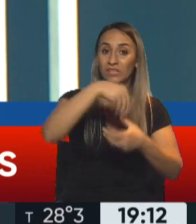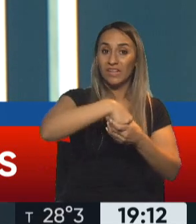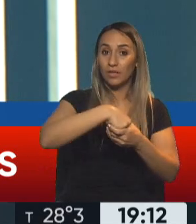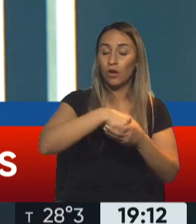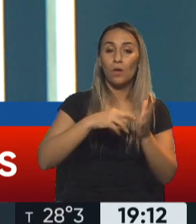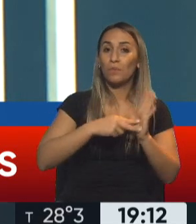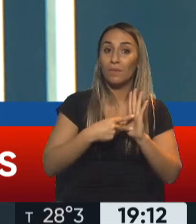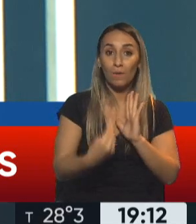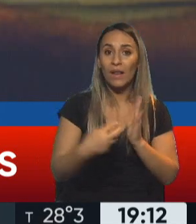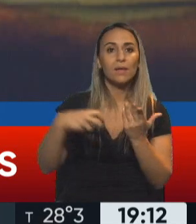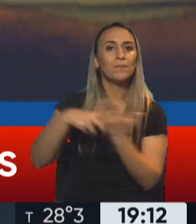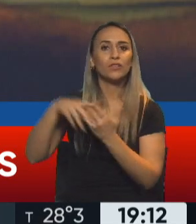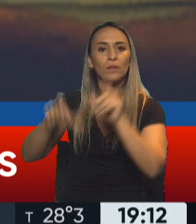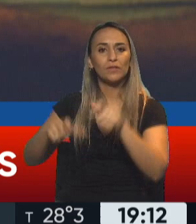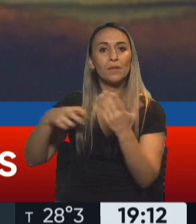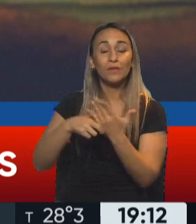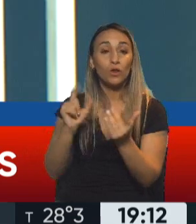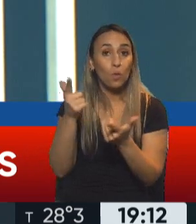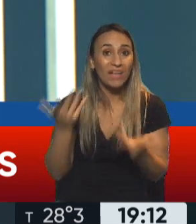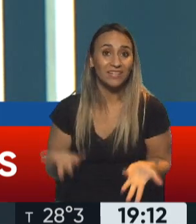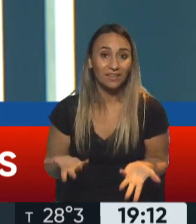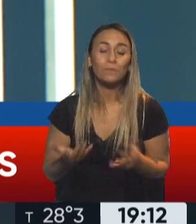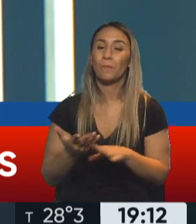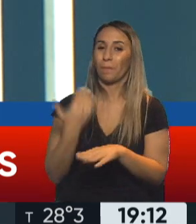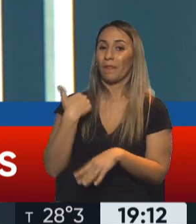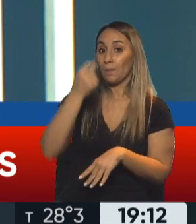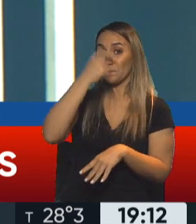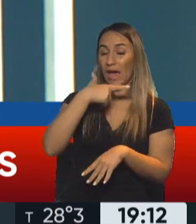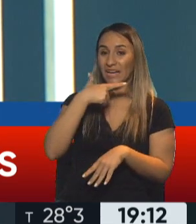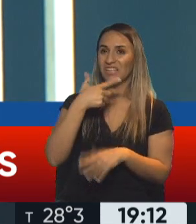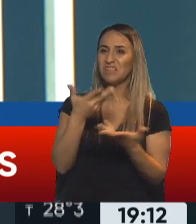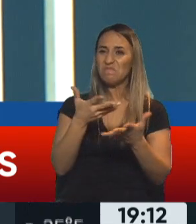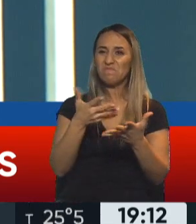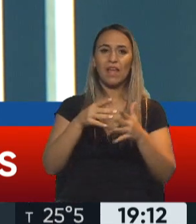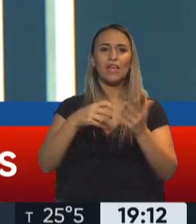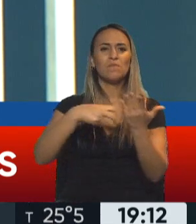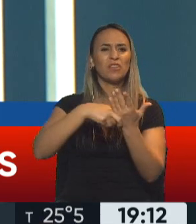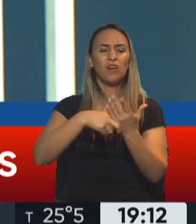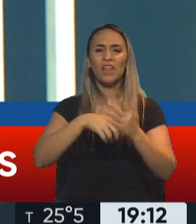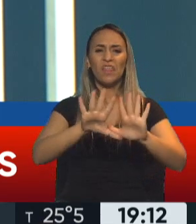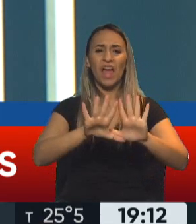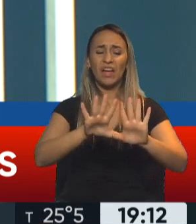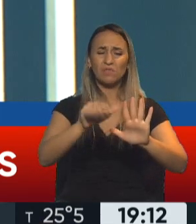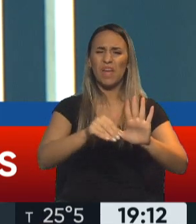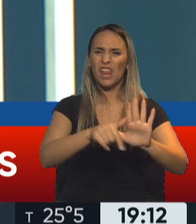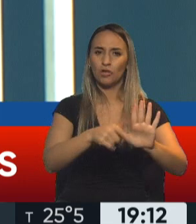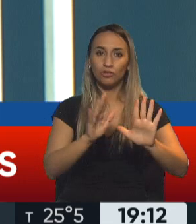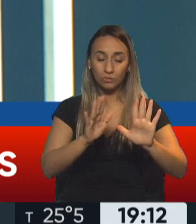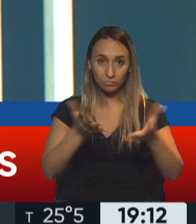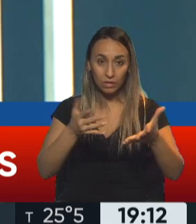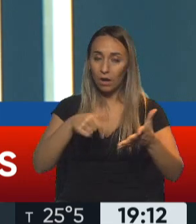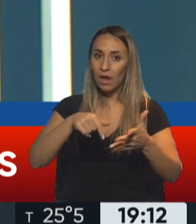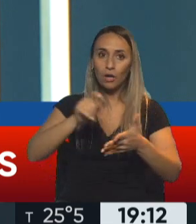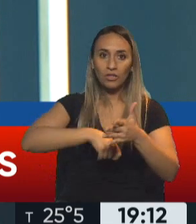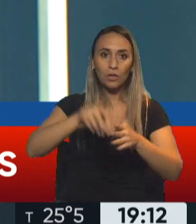de inspectores, sobre todo. La gestión anterior, la gestión de Macri, había dejado menos de 10 inspectores en la Secretaría de Comercio. Bueno, ahora empezaron a